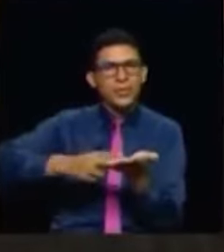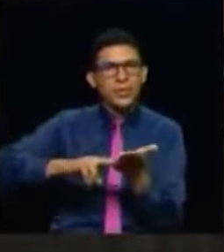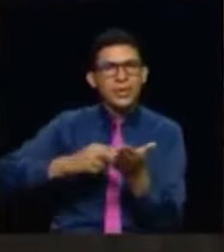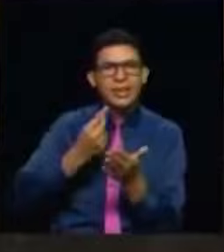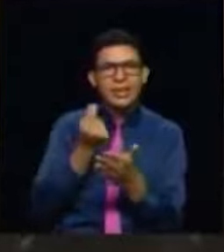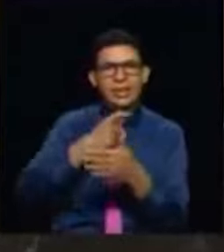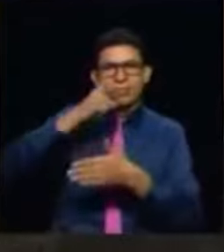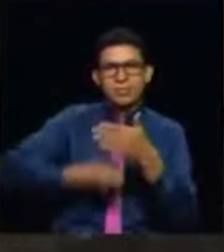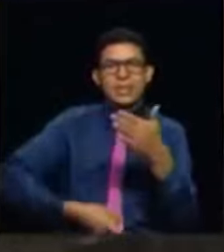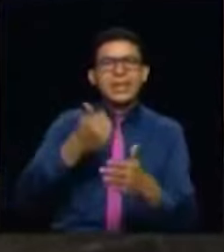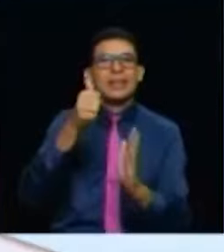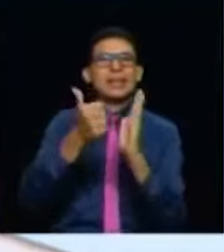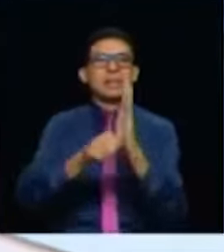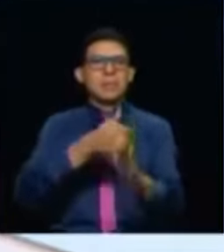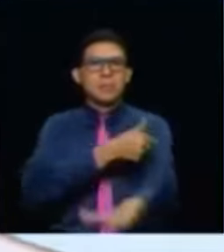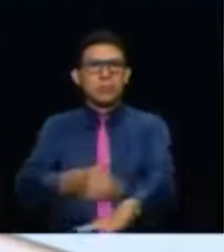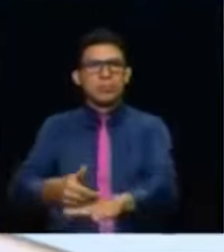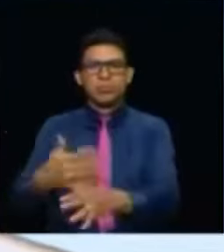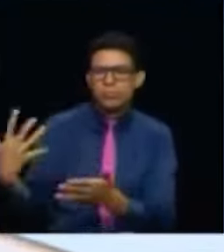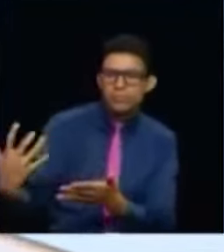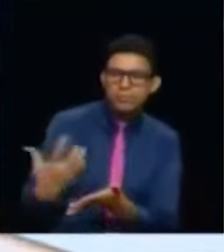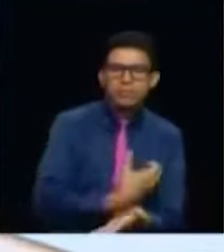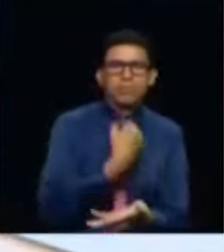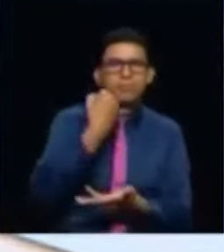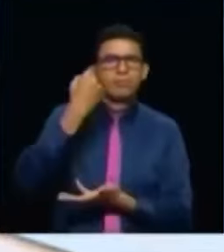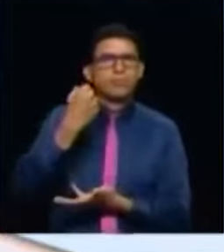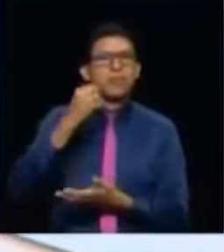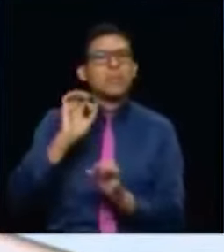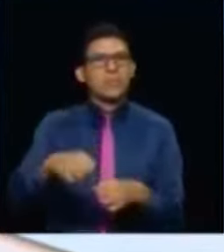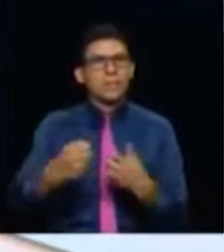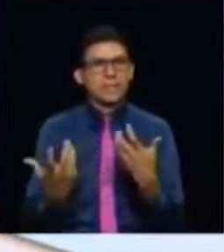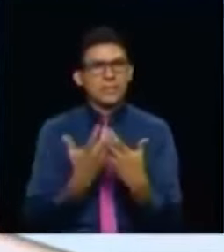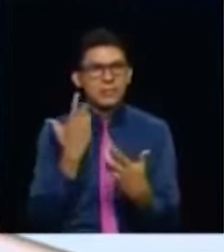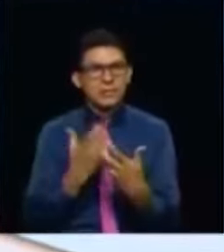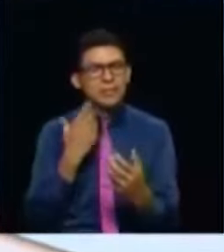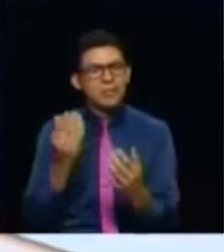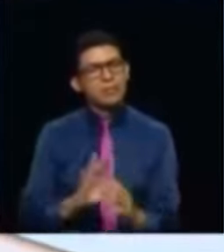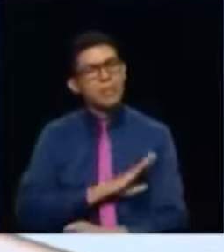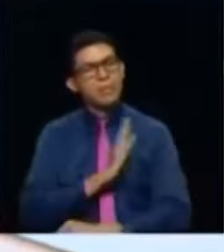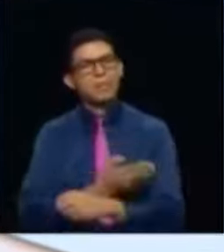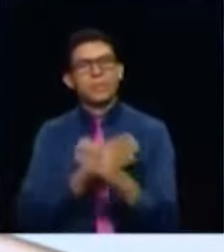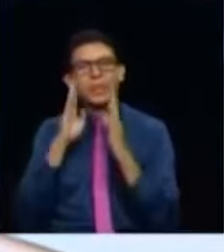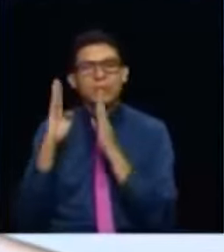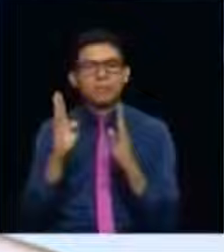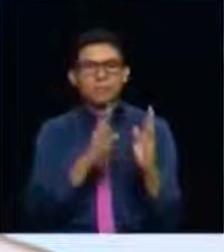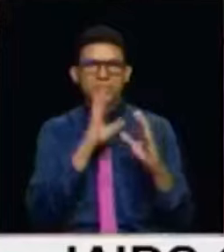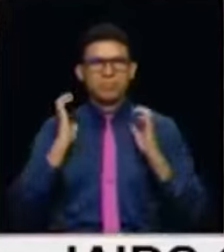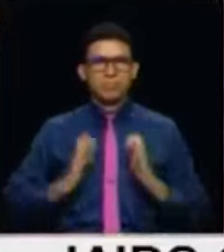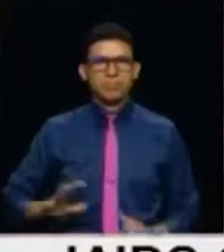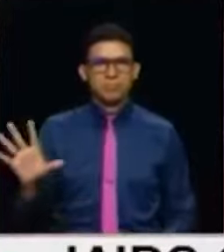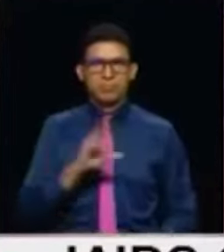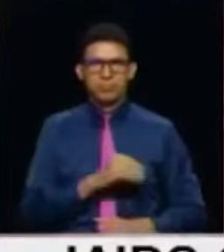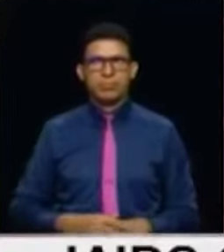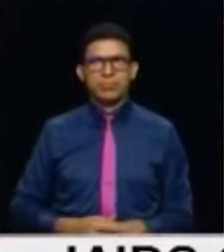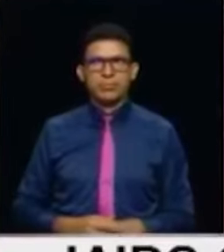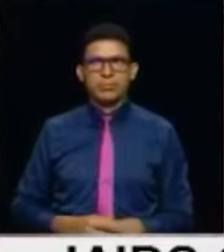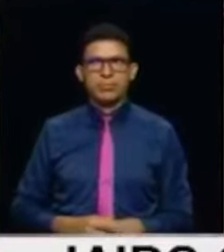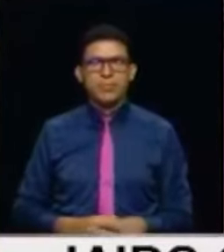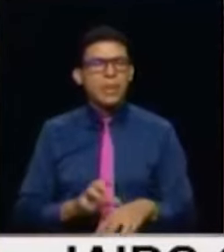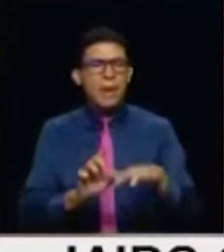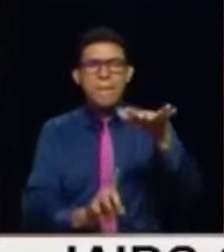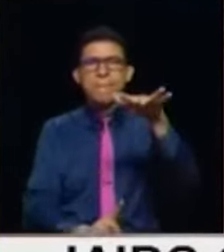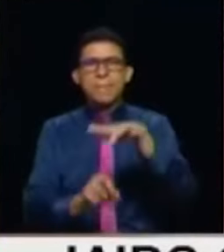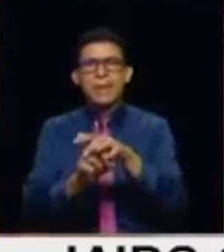recaudar 10.000 millones de pesos que servirían para fortalecer este sistema y poder atender a toda la ciudadanía. Vamos a poder crear